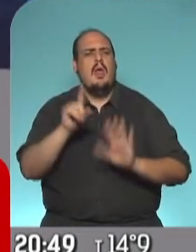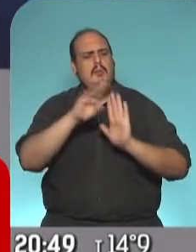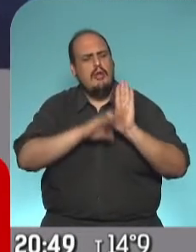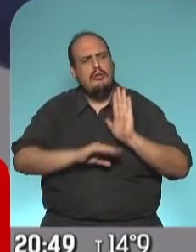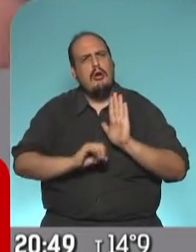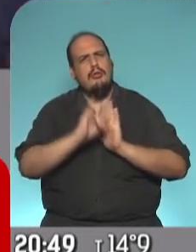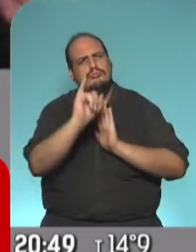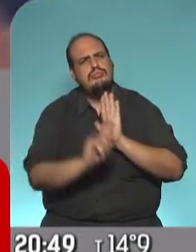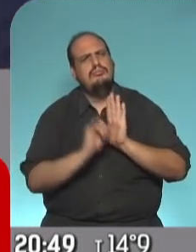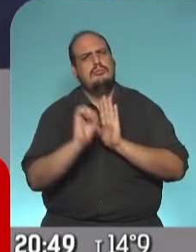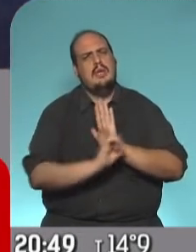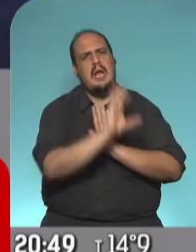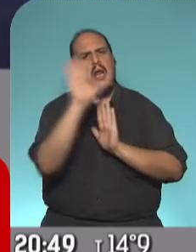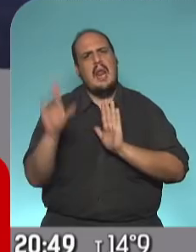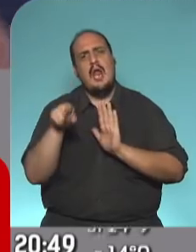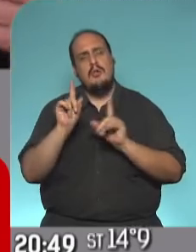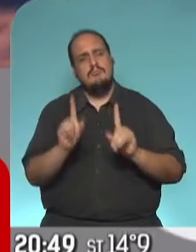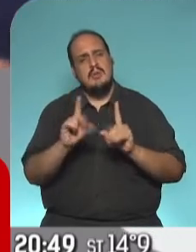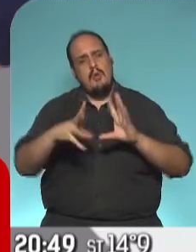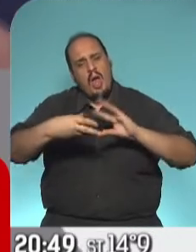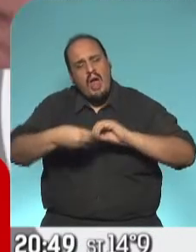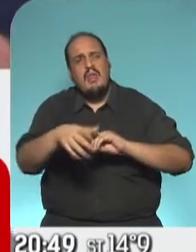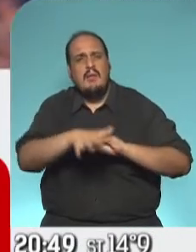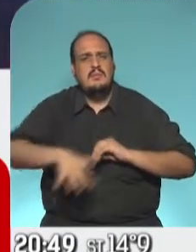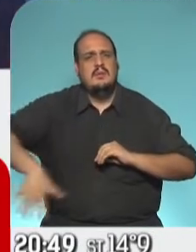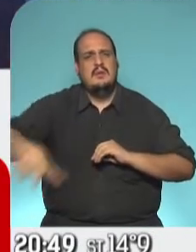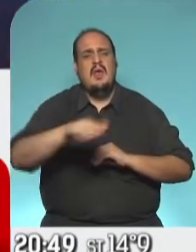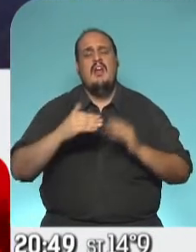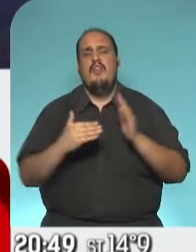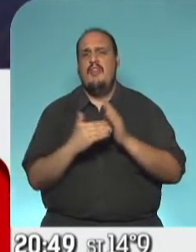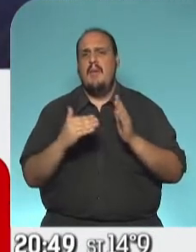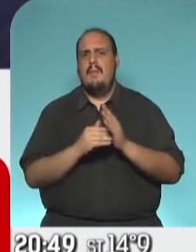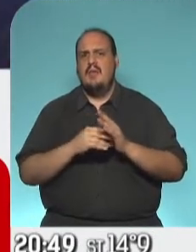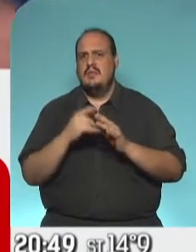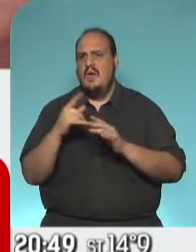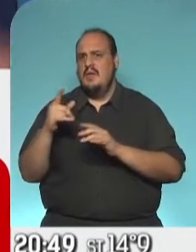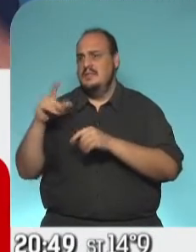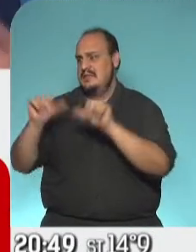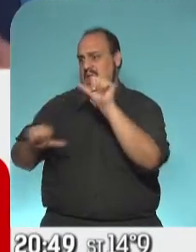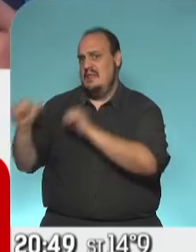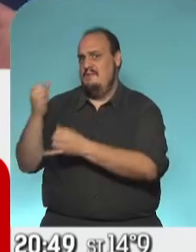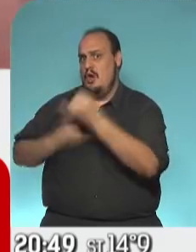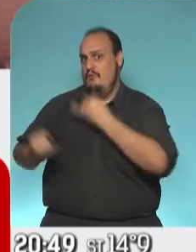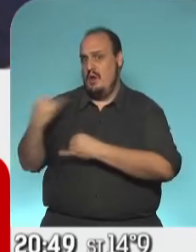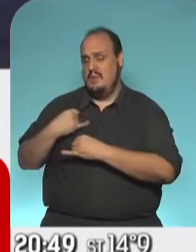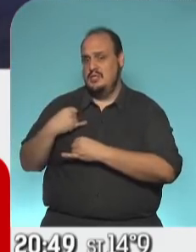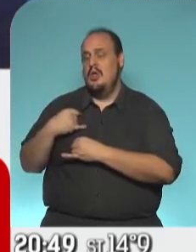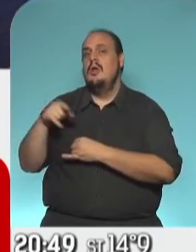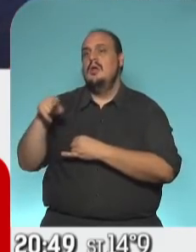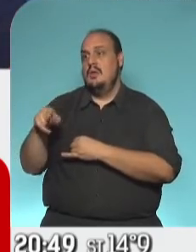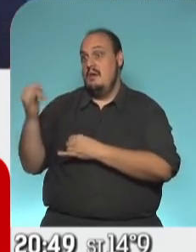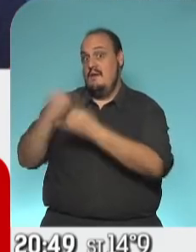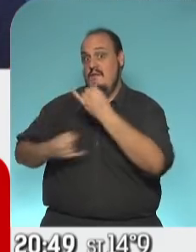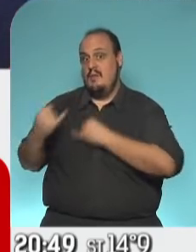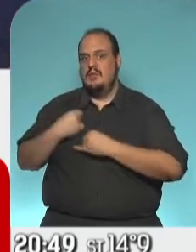claros, que se adaptan a la evolución de la información científica que vamos recibiendo y esa información científica la trasladamos a través